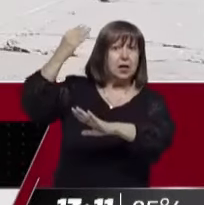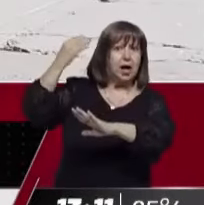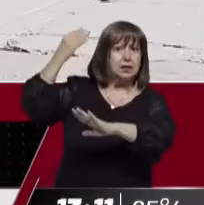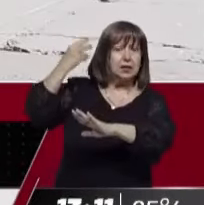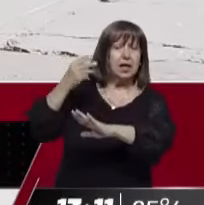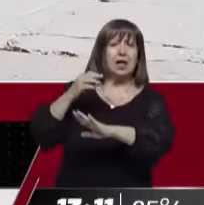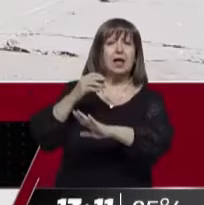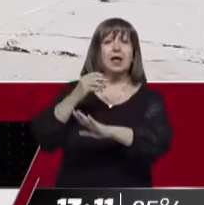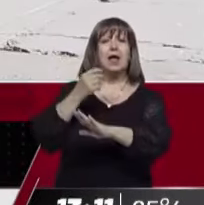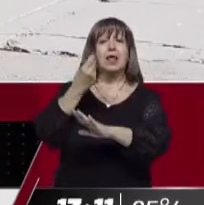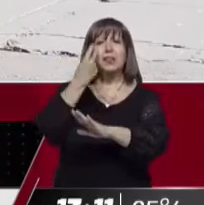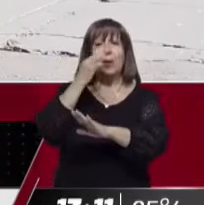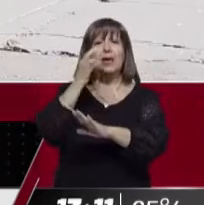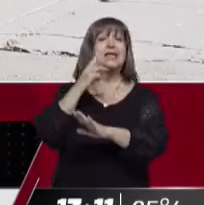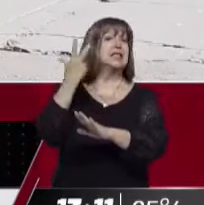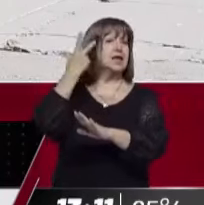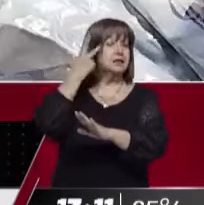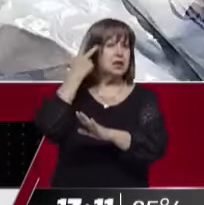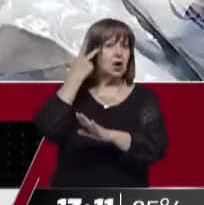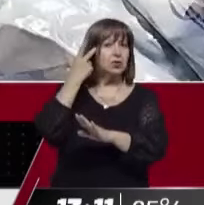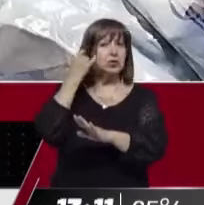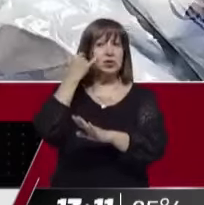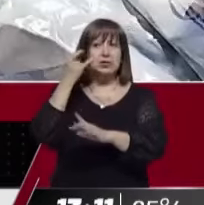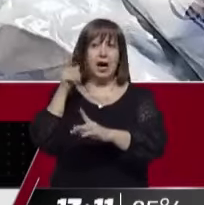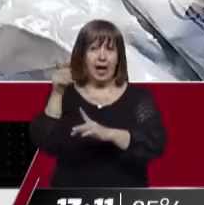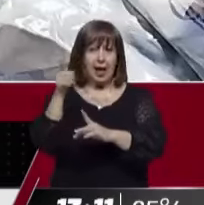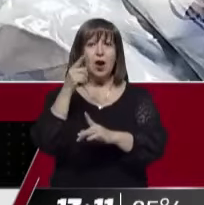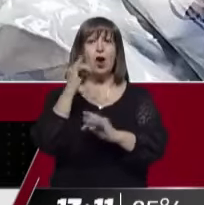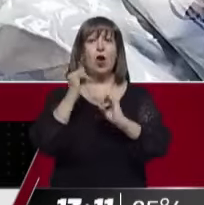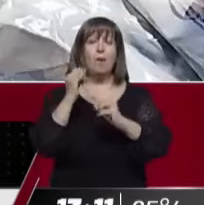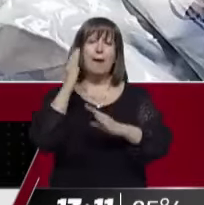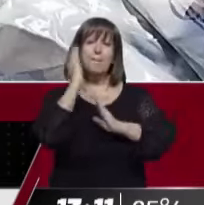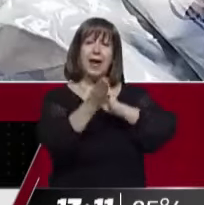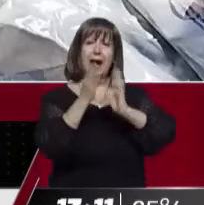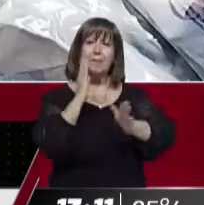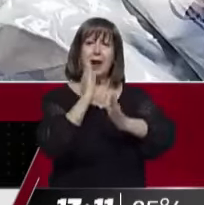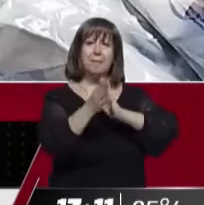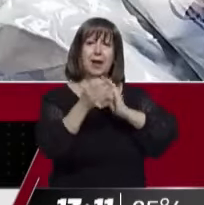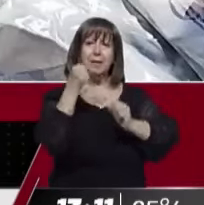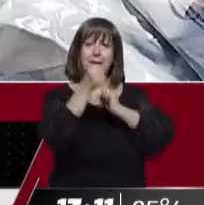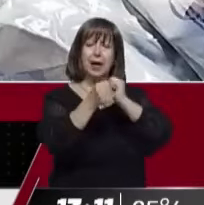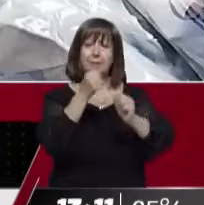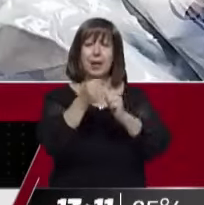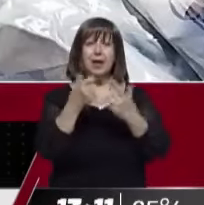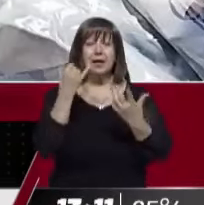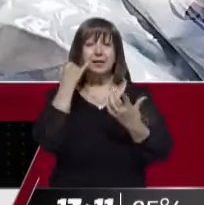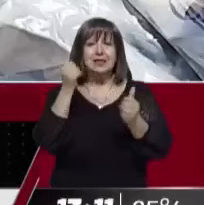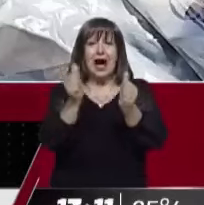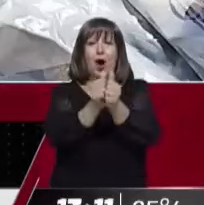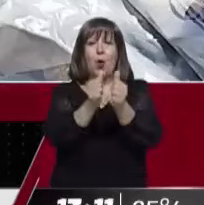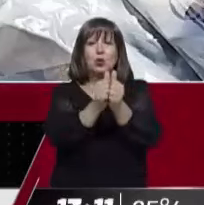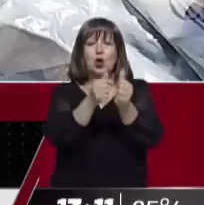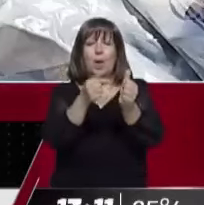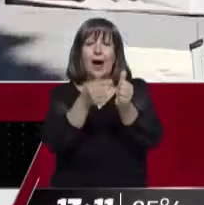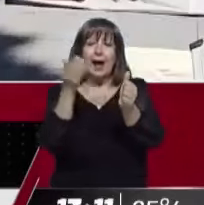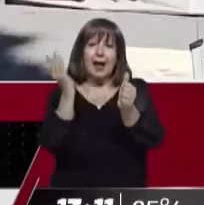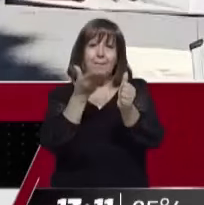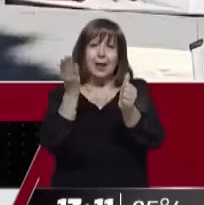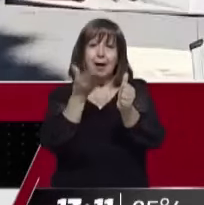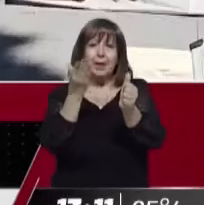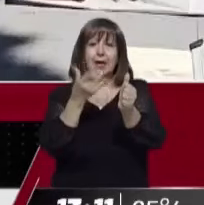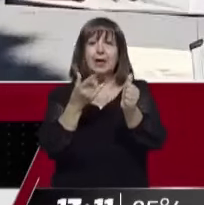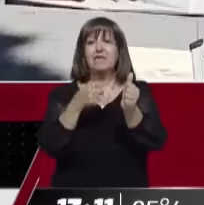atrás, 12 de marzo del 2018, lesiones leves dolosas doblemente agravados por la relación de pareja y por